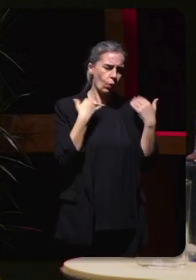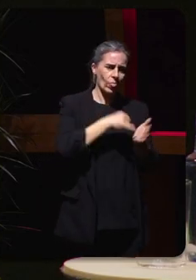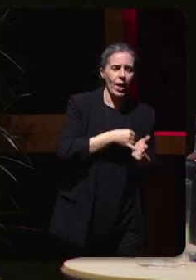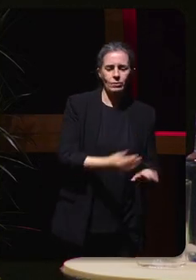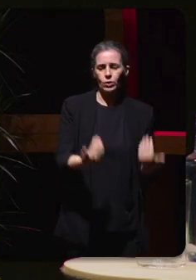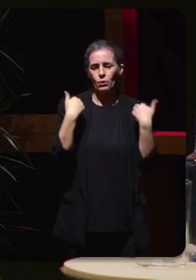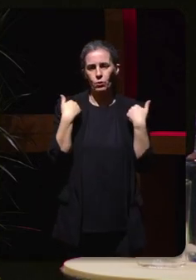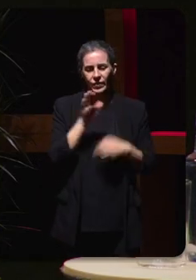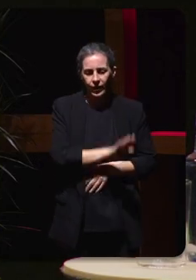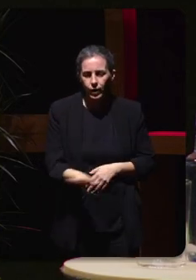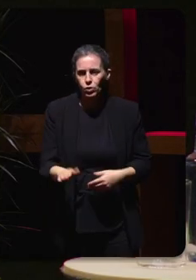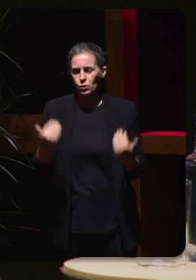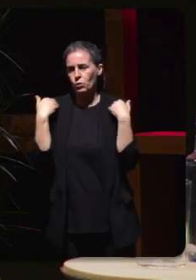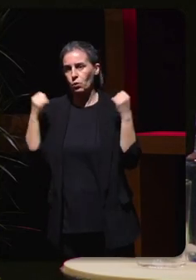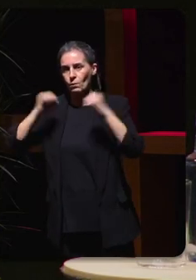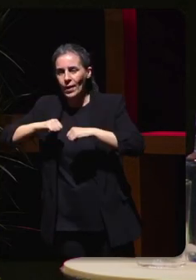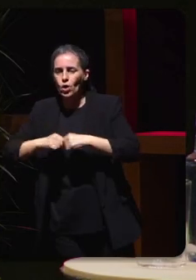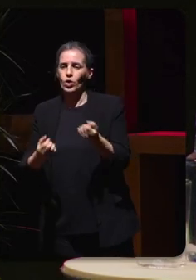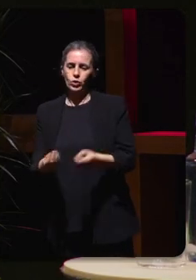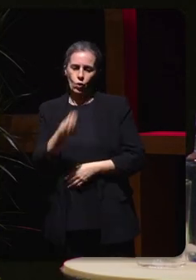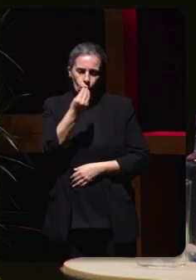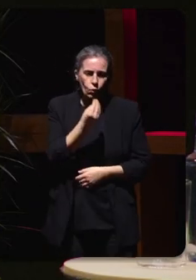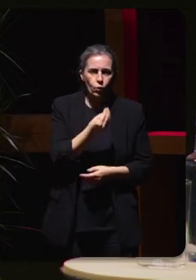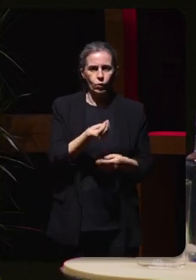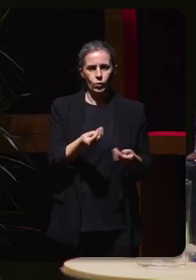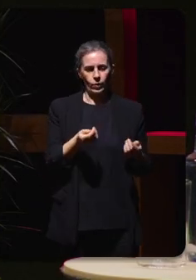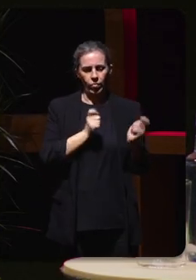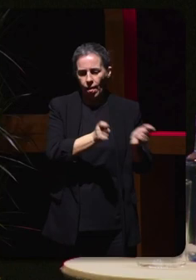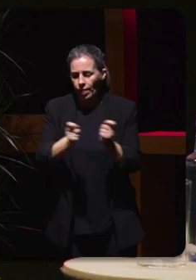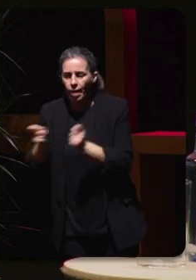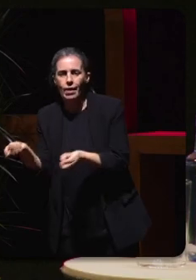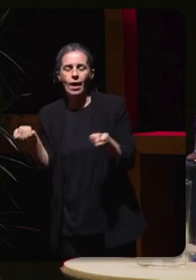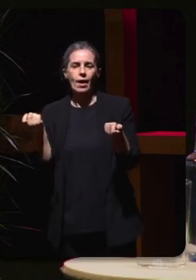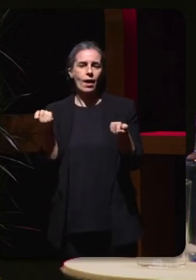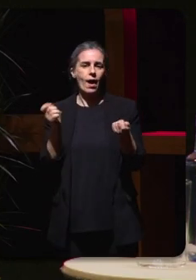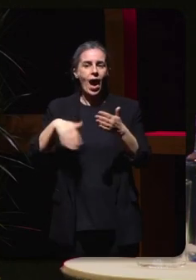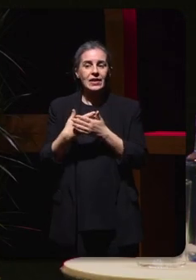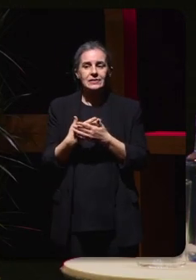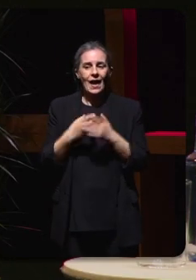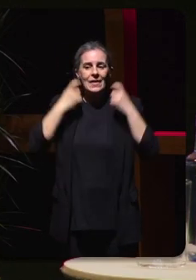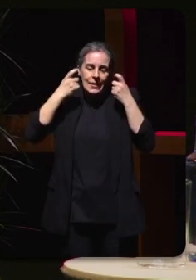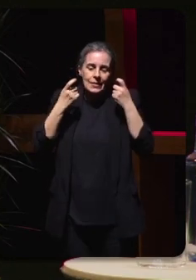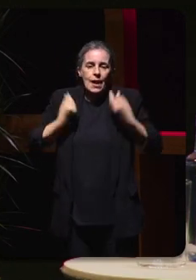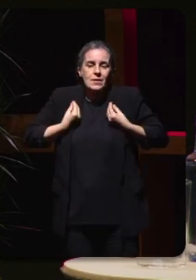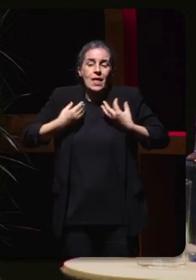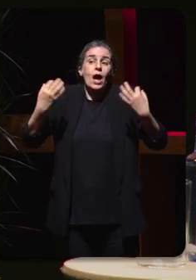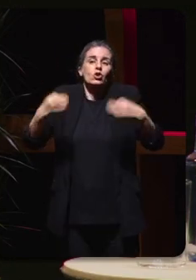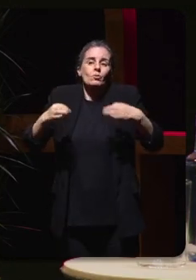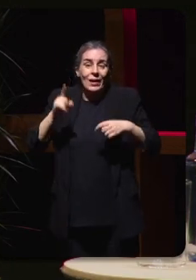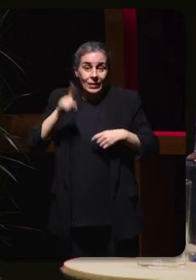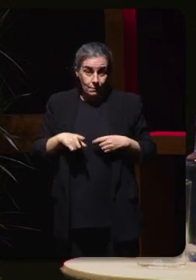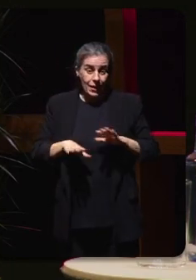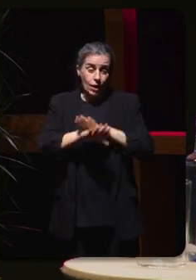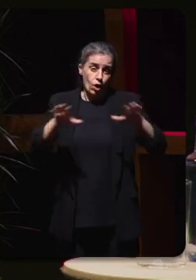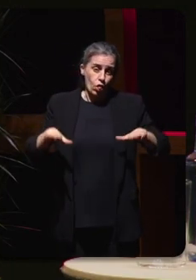mayores, etcétera, de procurar alimentarlos, procurar que haya incluso una cierta normalidad. Eso ocurre en los campos de refugiados también,